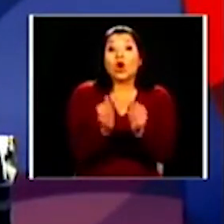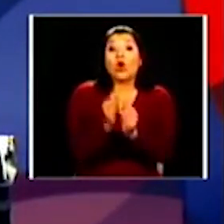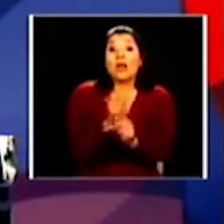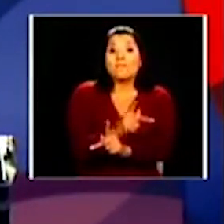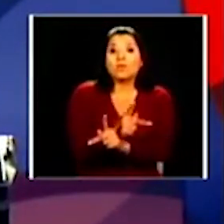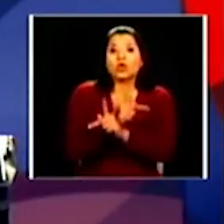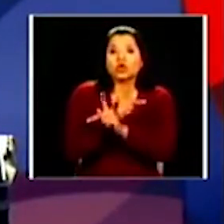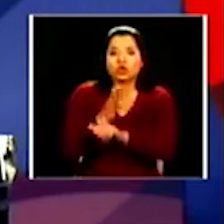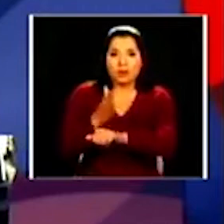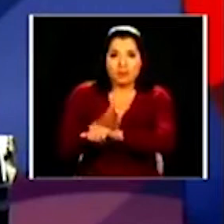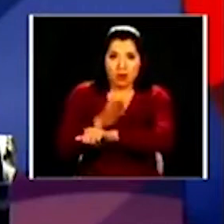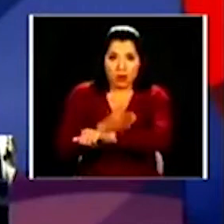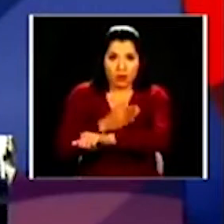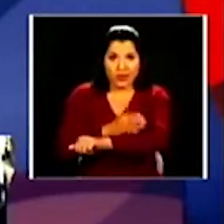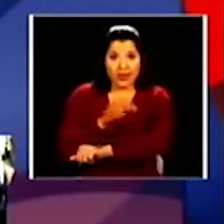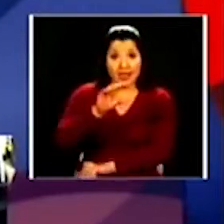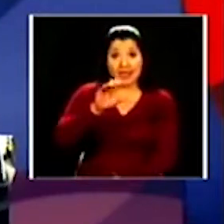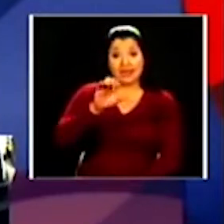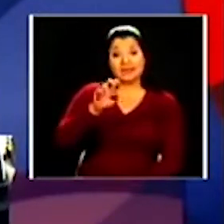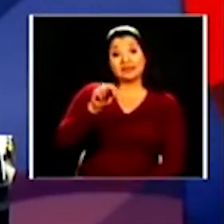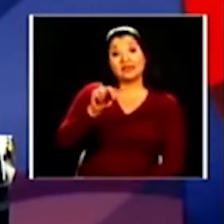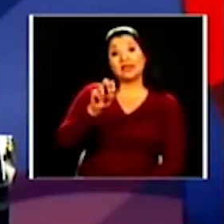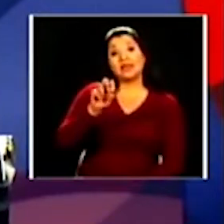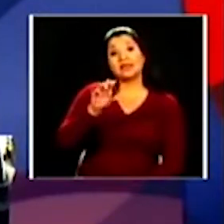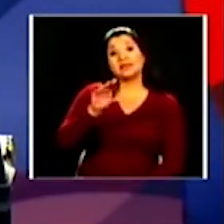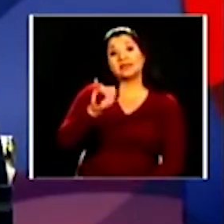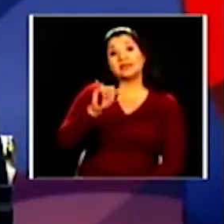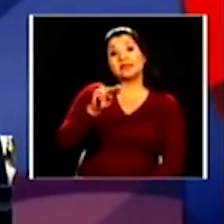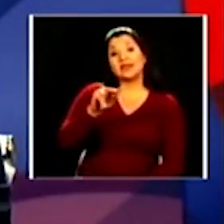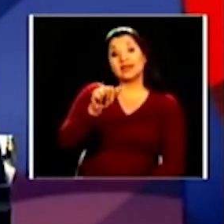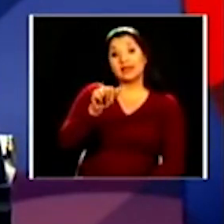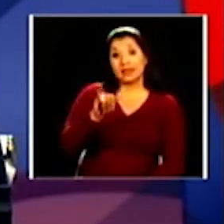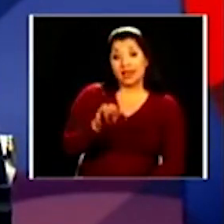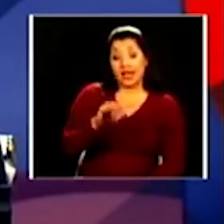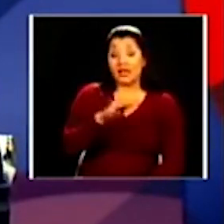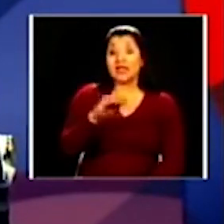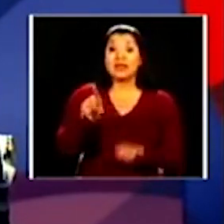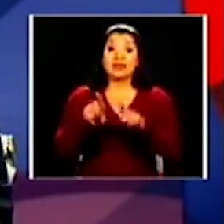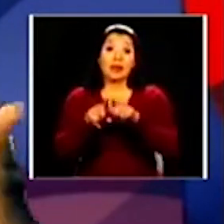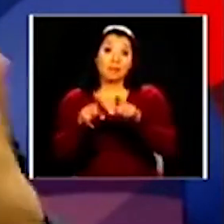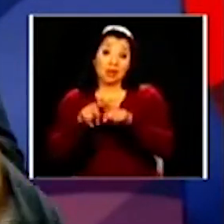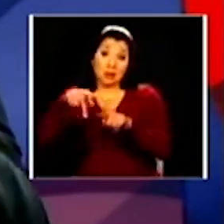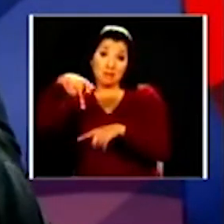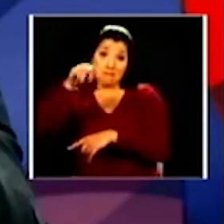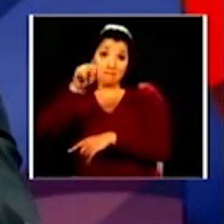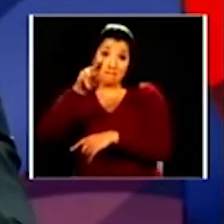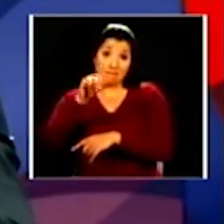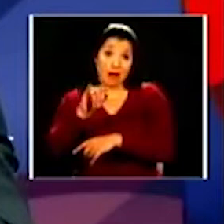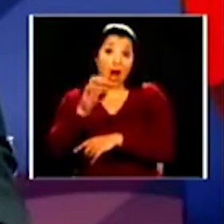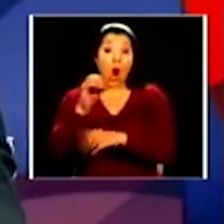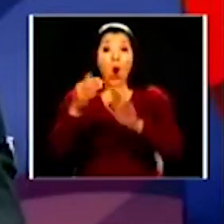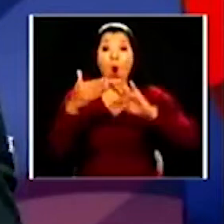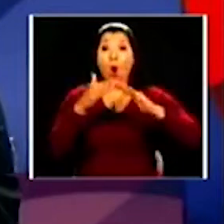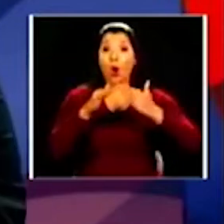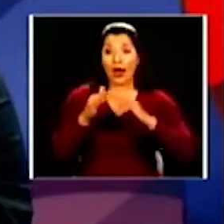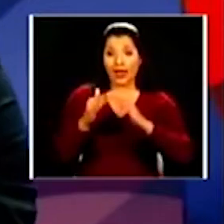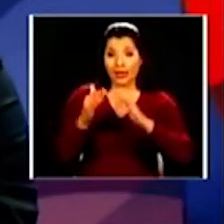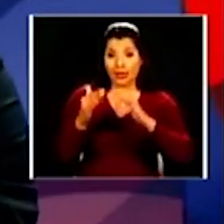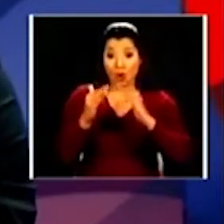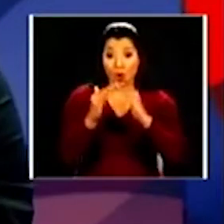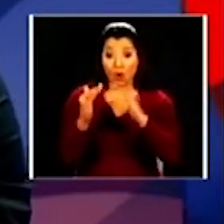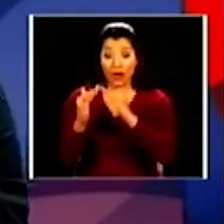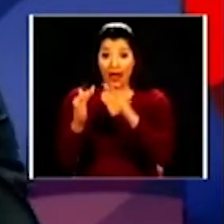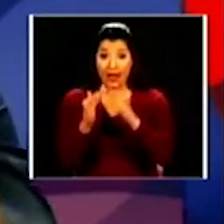CENSINAI del Ministerio de Salud, también de las alternativas del PANI o de los hogares comunitarios. Esto es una red que viene a darle a usted